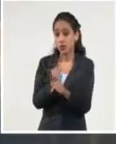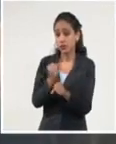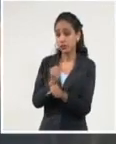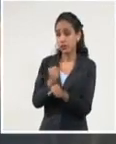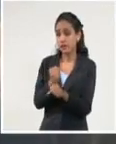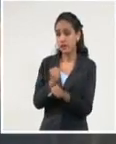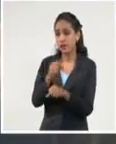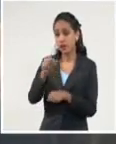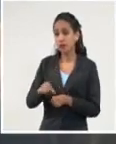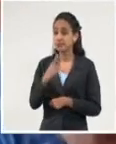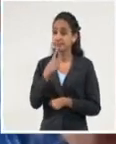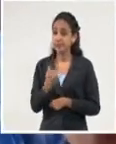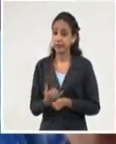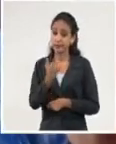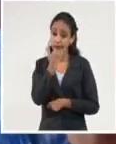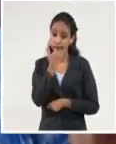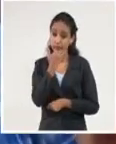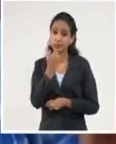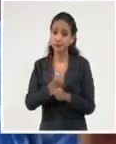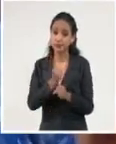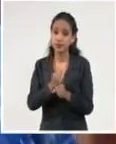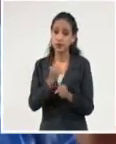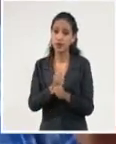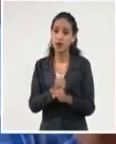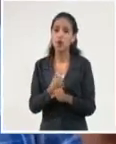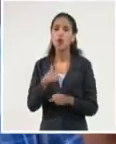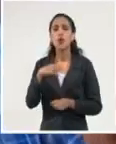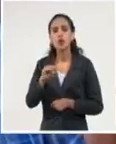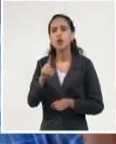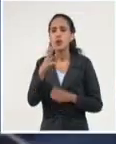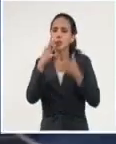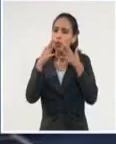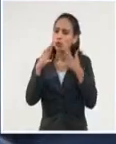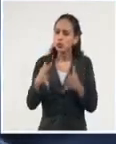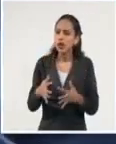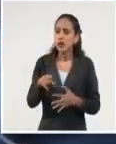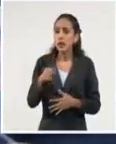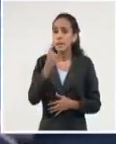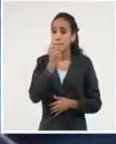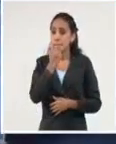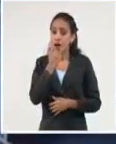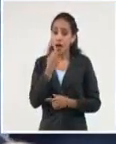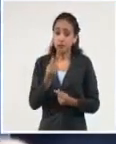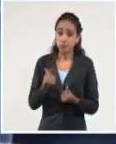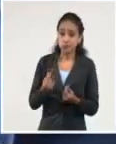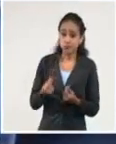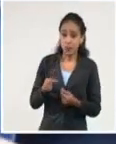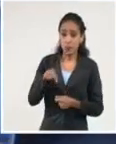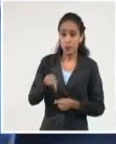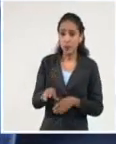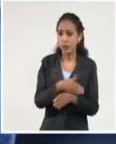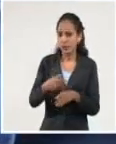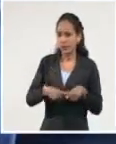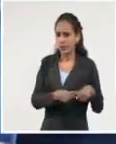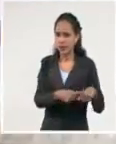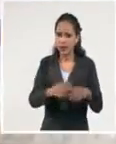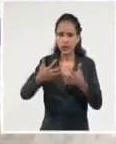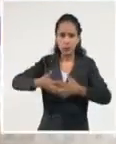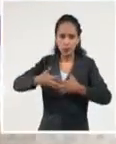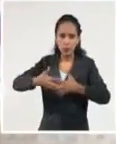han limitado el proceso fabril. Tapia Fonseca resaltó la necesidad de incrementar las fuentes de ingreso sobre la base de la diversificación de las